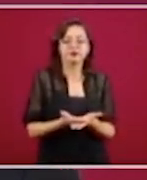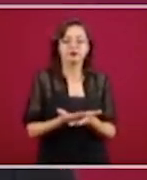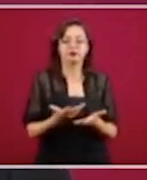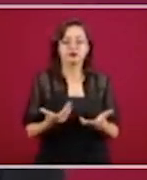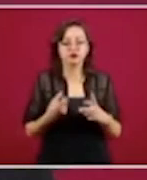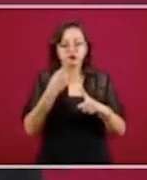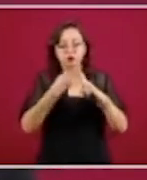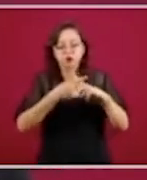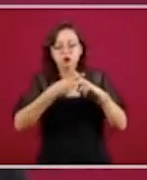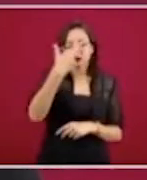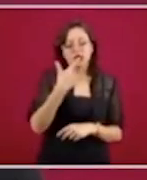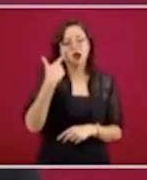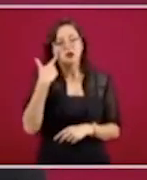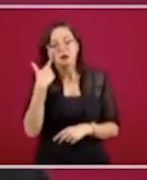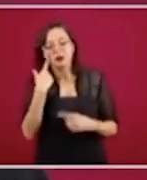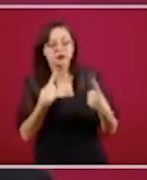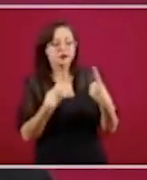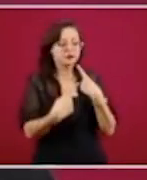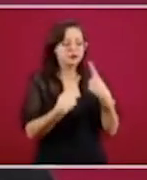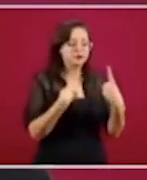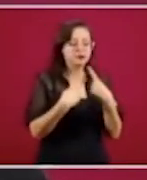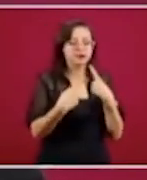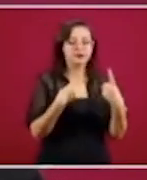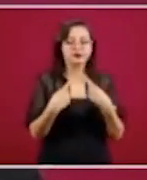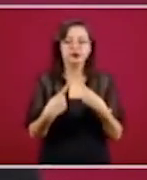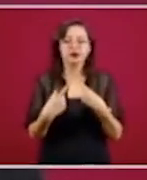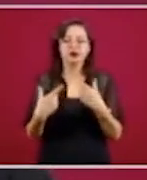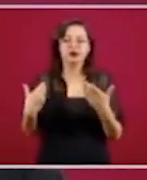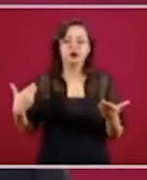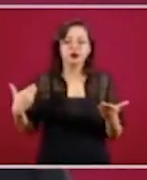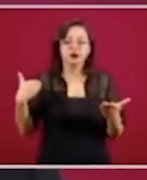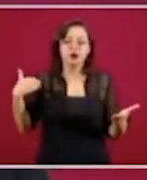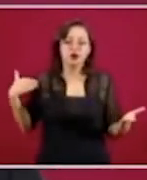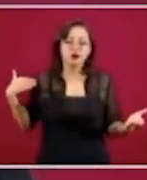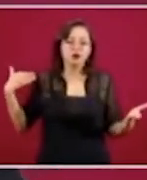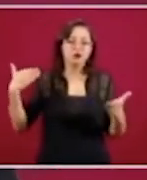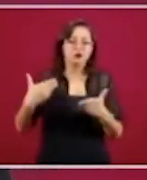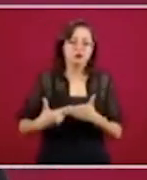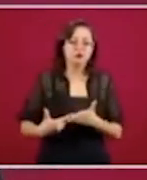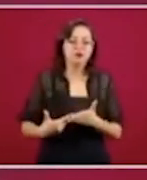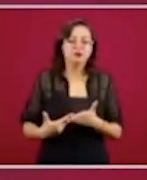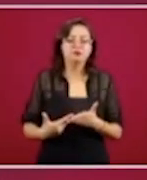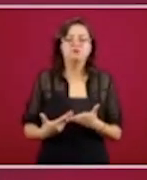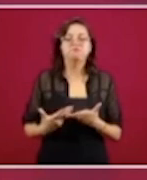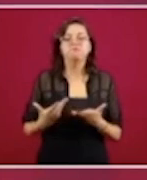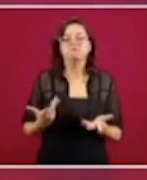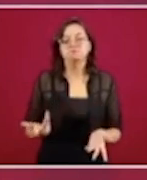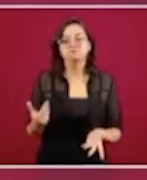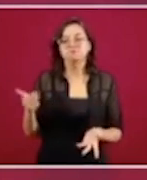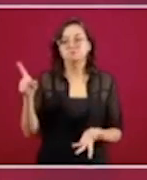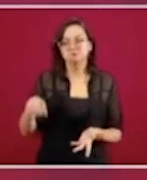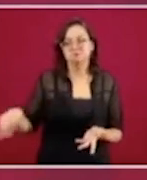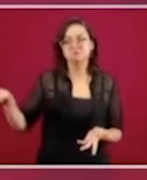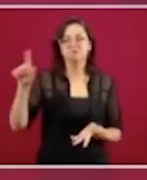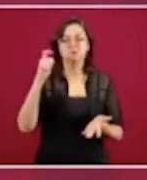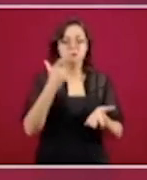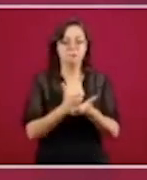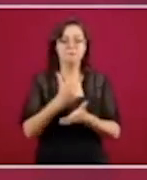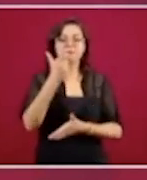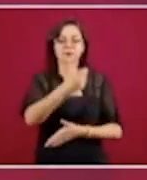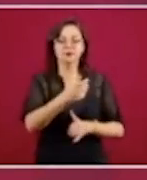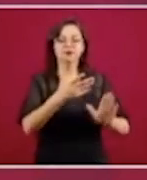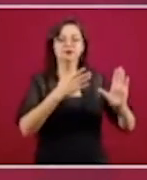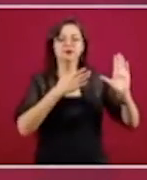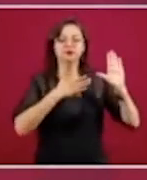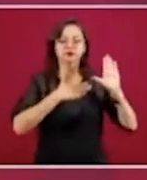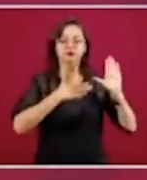revisar cuentas y hasta ahora se tiene un compromiso de que van a pagar